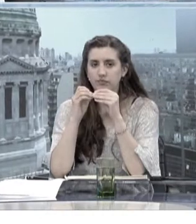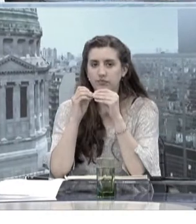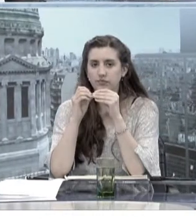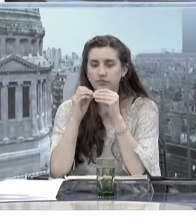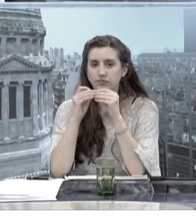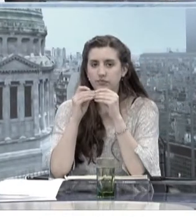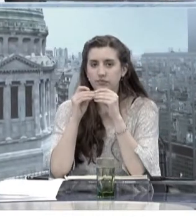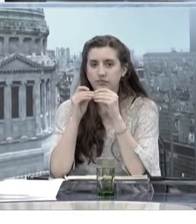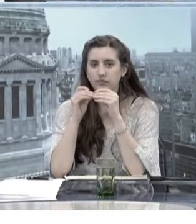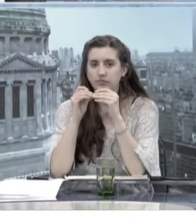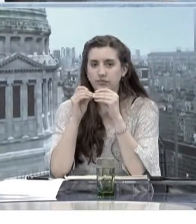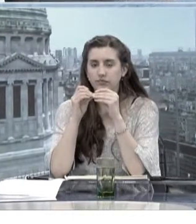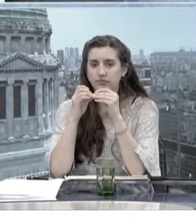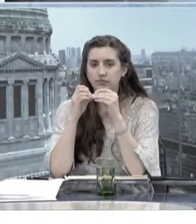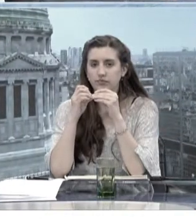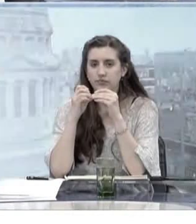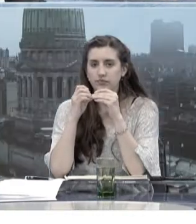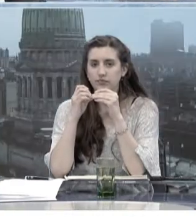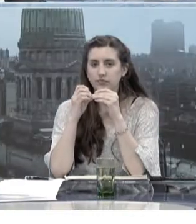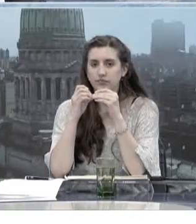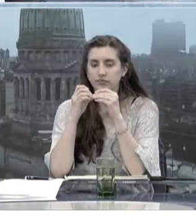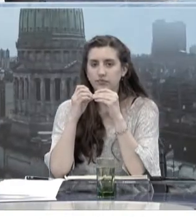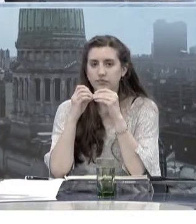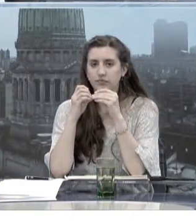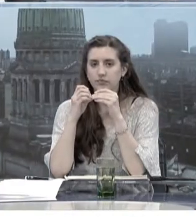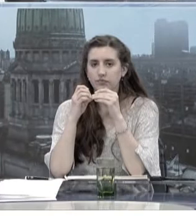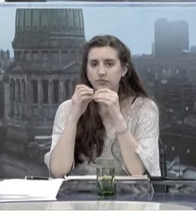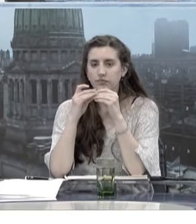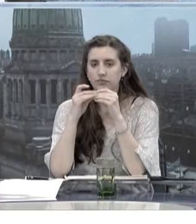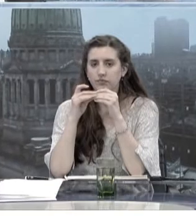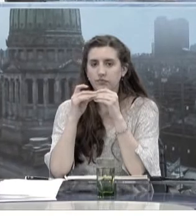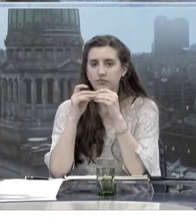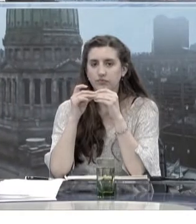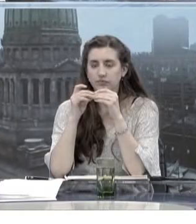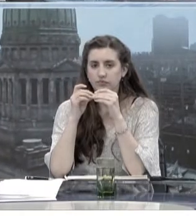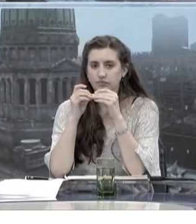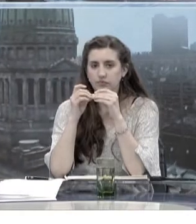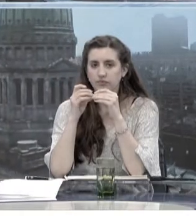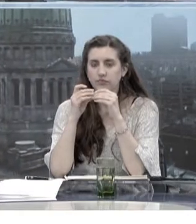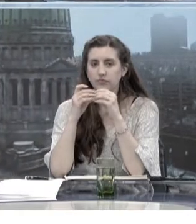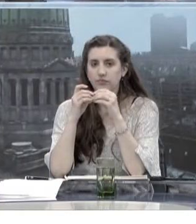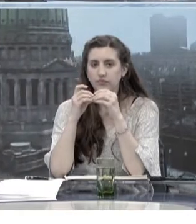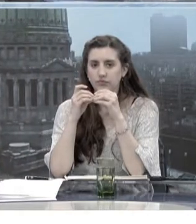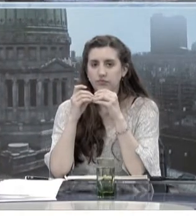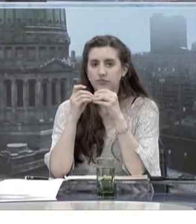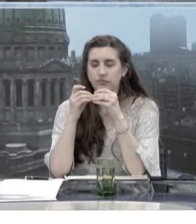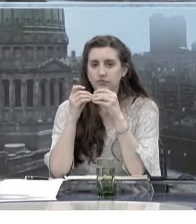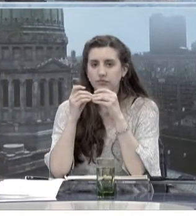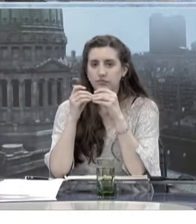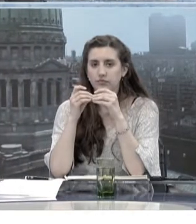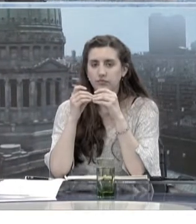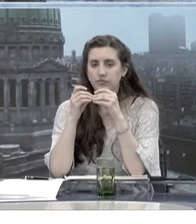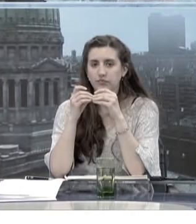no se coparticipa con las provincias, sino que tiene una afectación específica, bueno, en tal